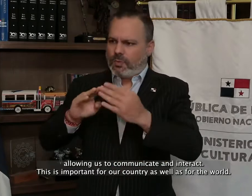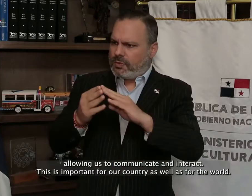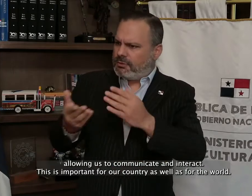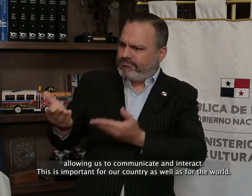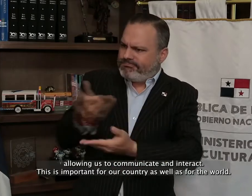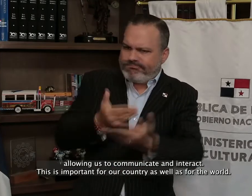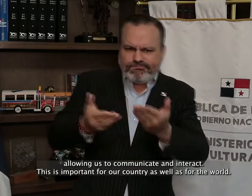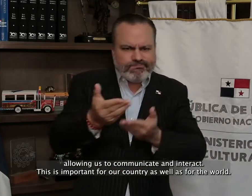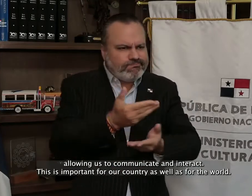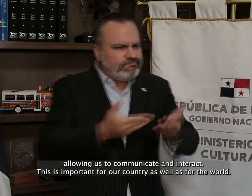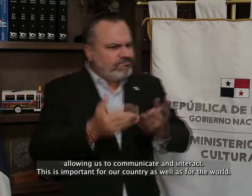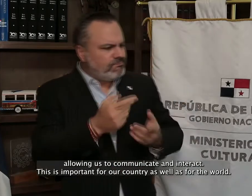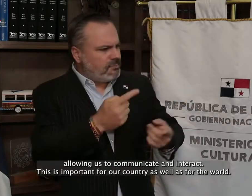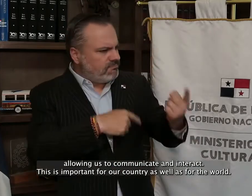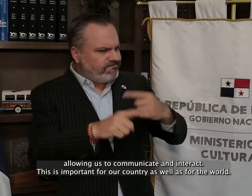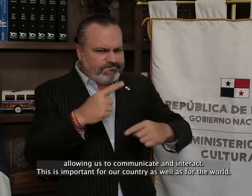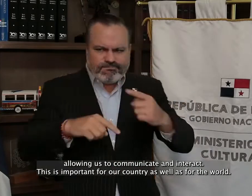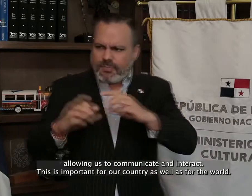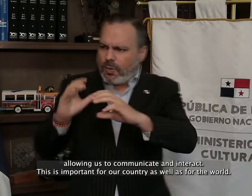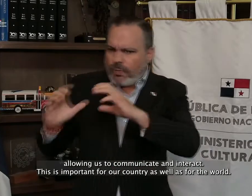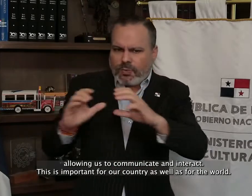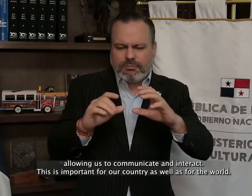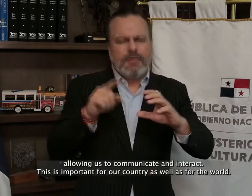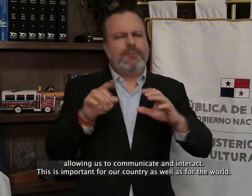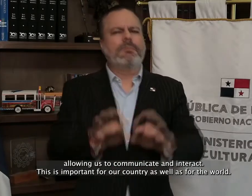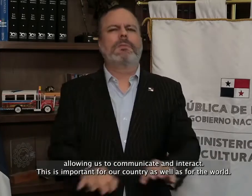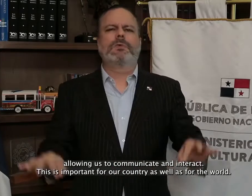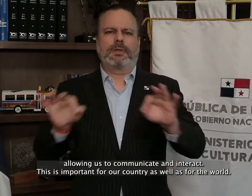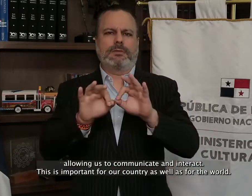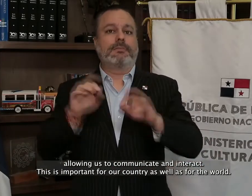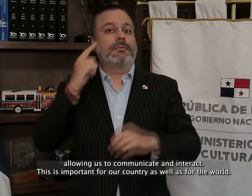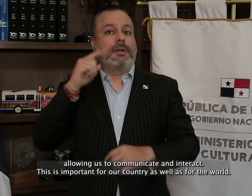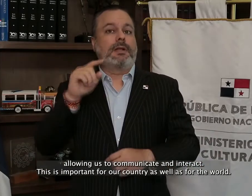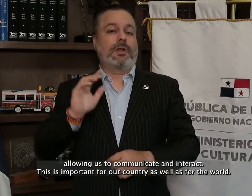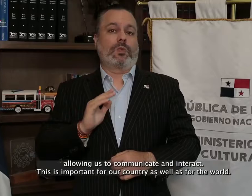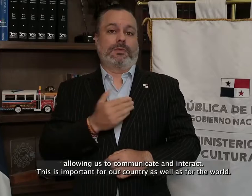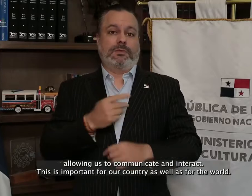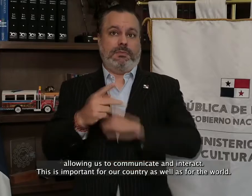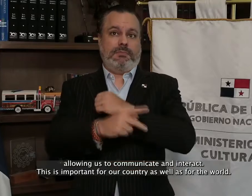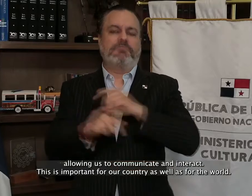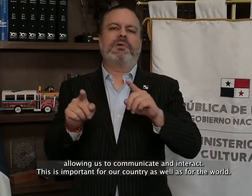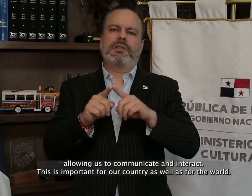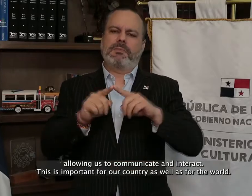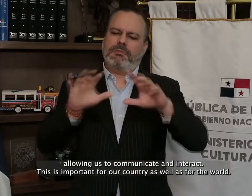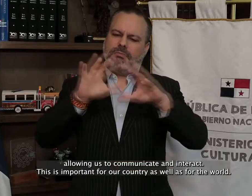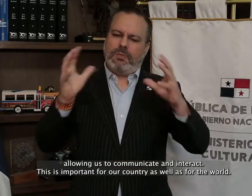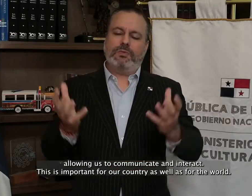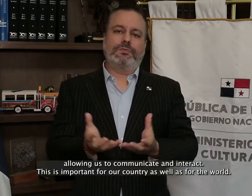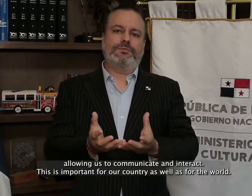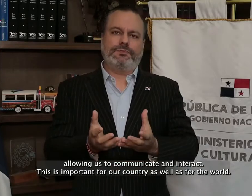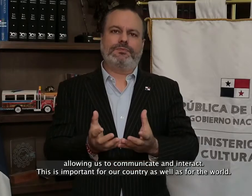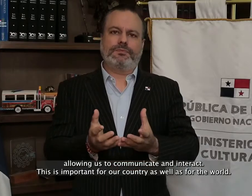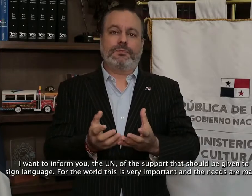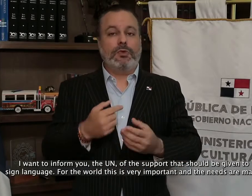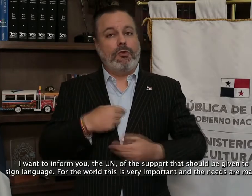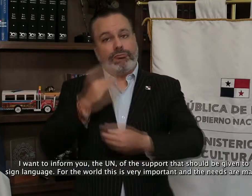de señas establecidas a nivel mundial, las cuales pueden dar riqueza a la comunidad sorda,